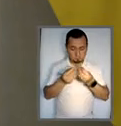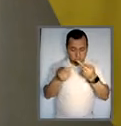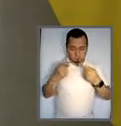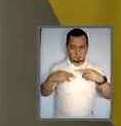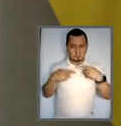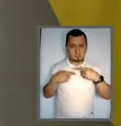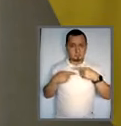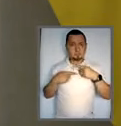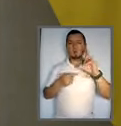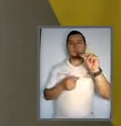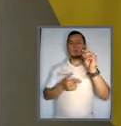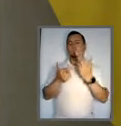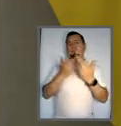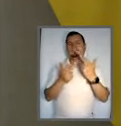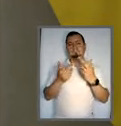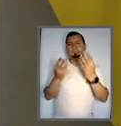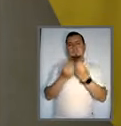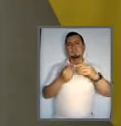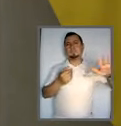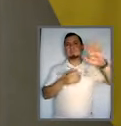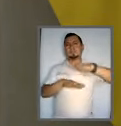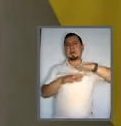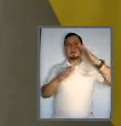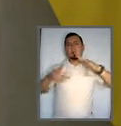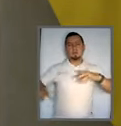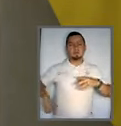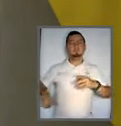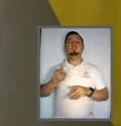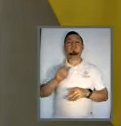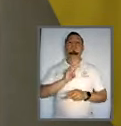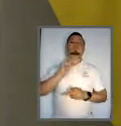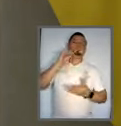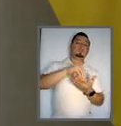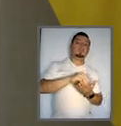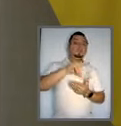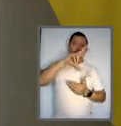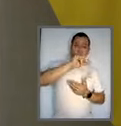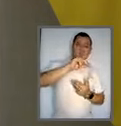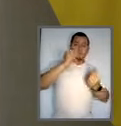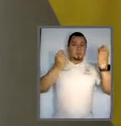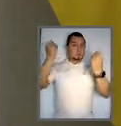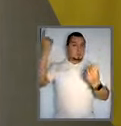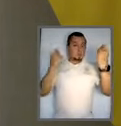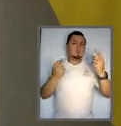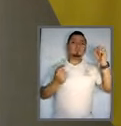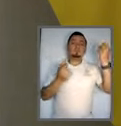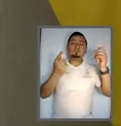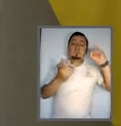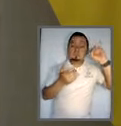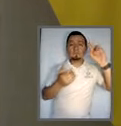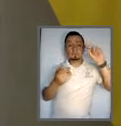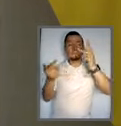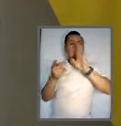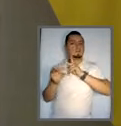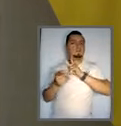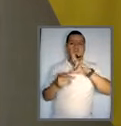de no regresar a clases, pero por supuesto pues vamos a exponer nuestro punto de vista. Antes de otra cosa, yo creo que se puede construir